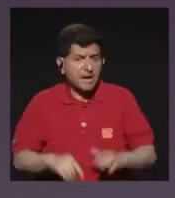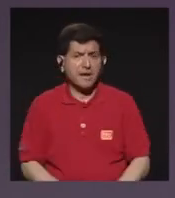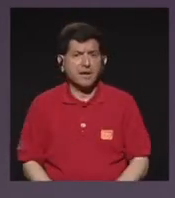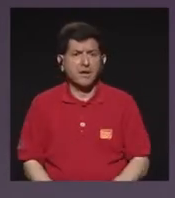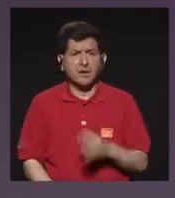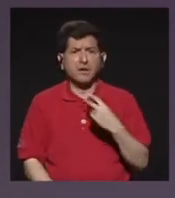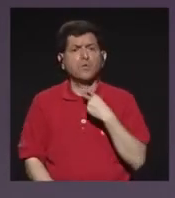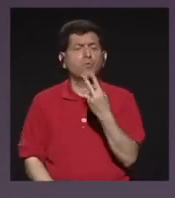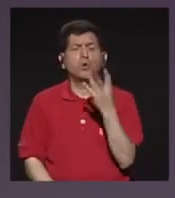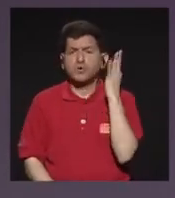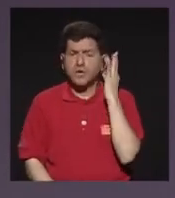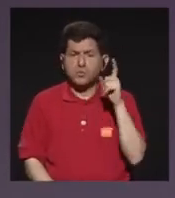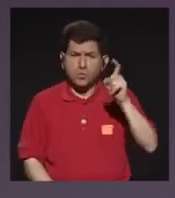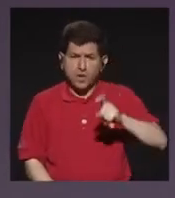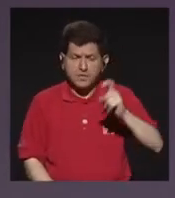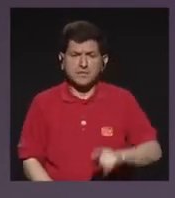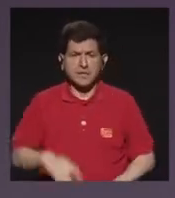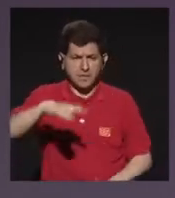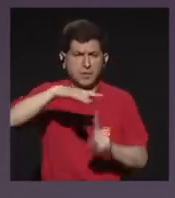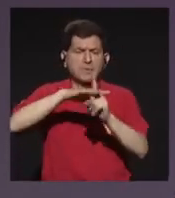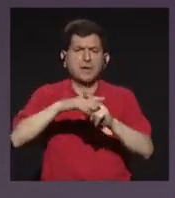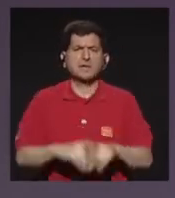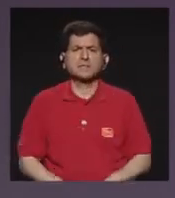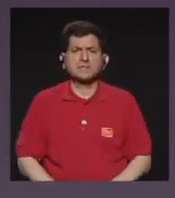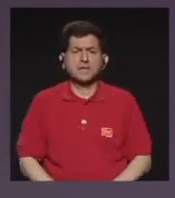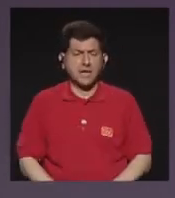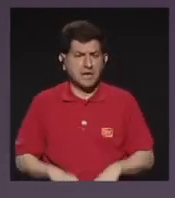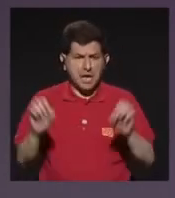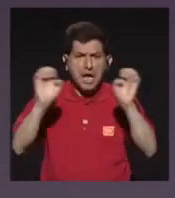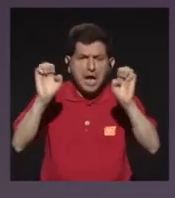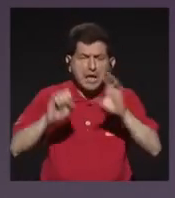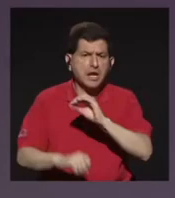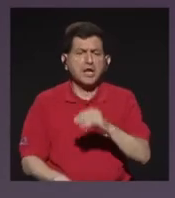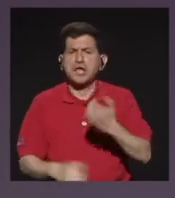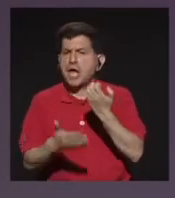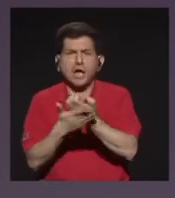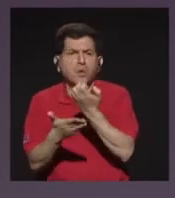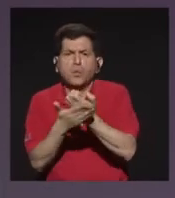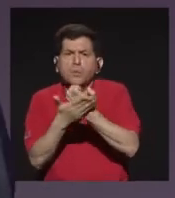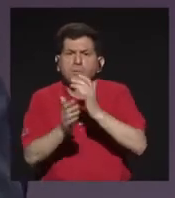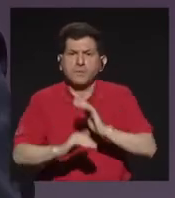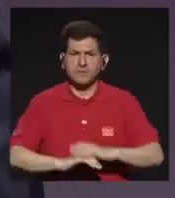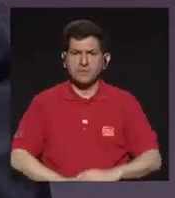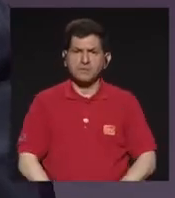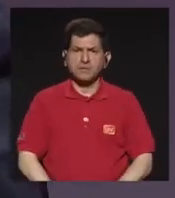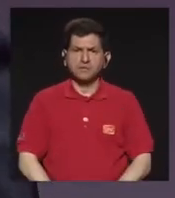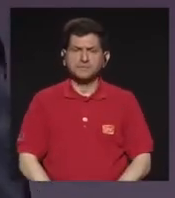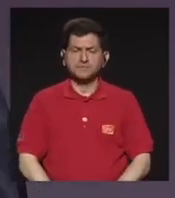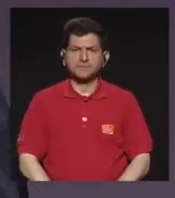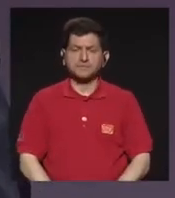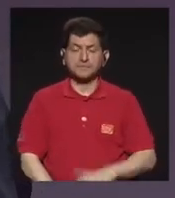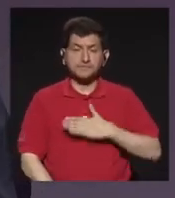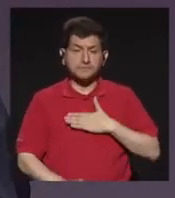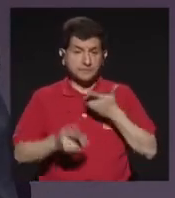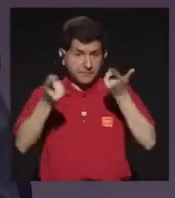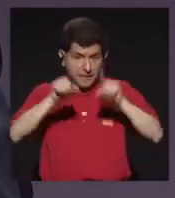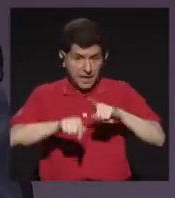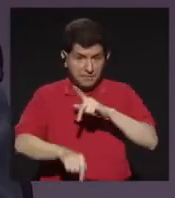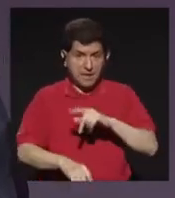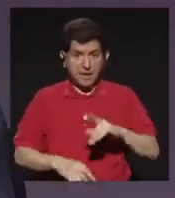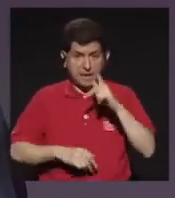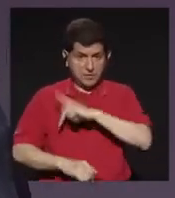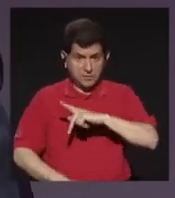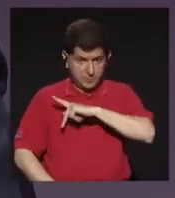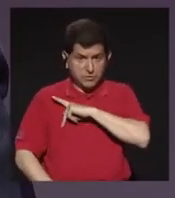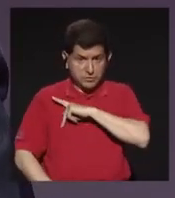mujeres tiene que oírse en el tema de energía y tiene que oírse en el tema económico. Entonces, al menos en mi caso particular,